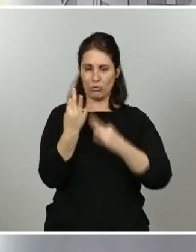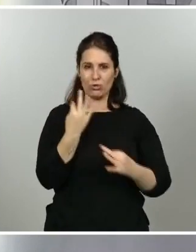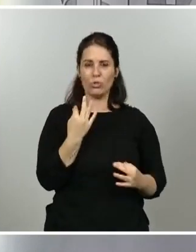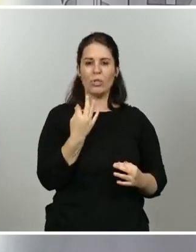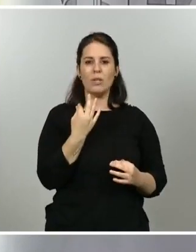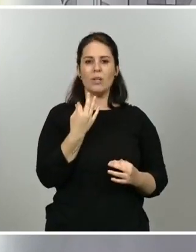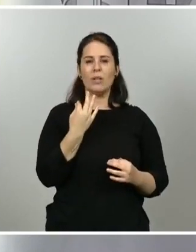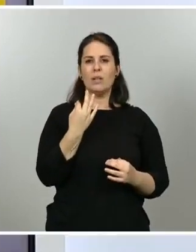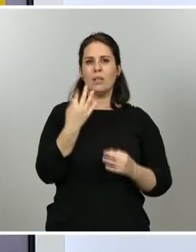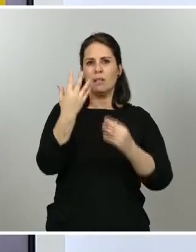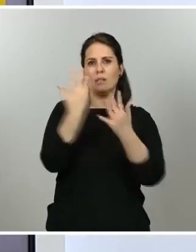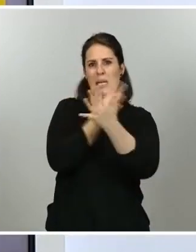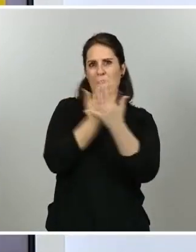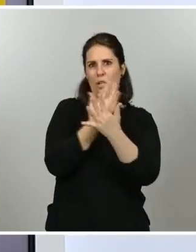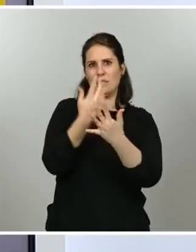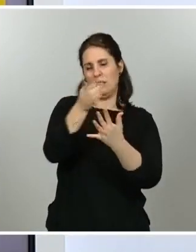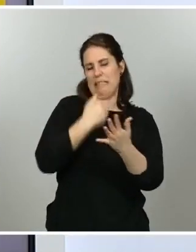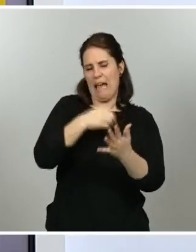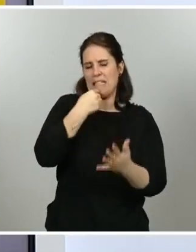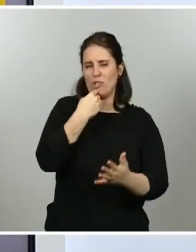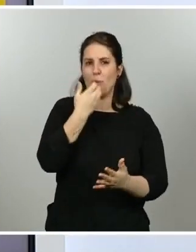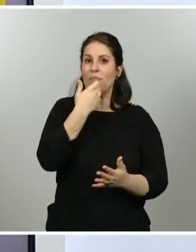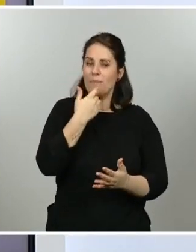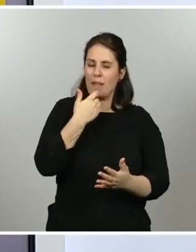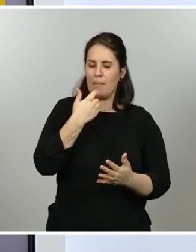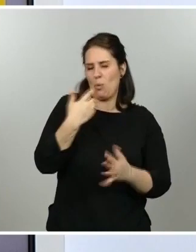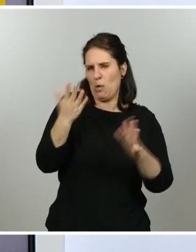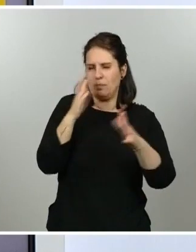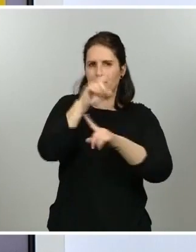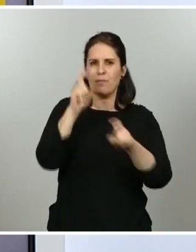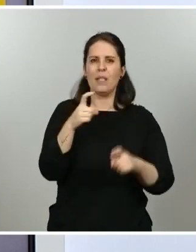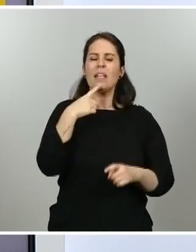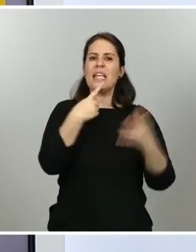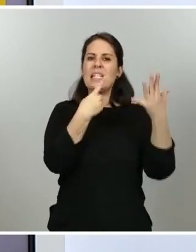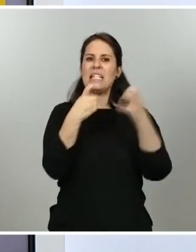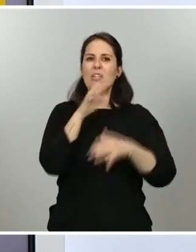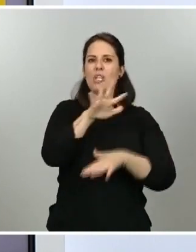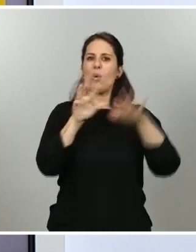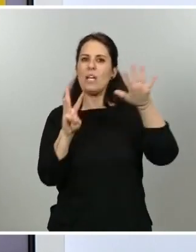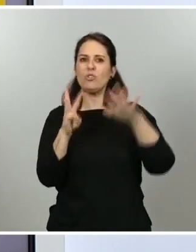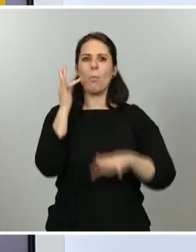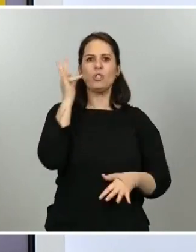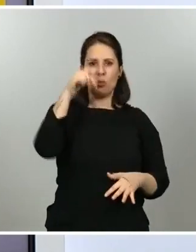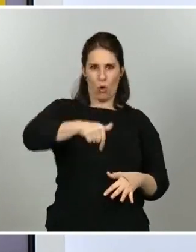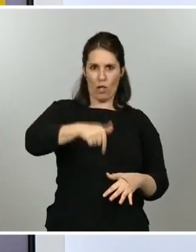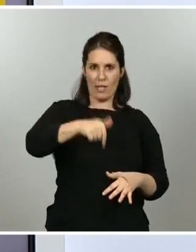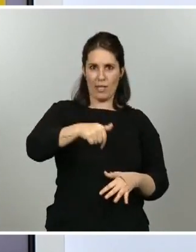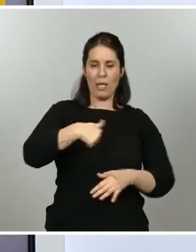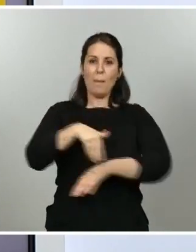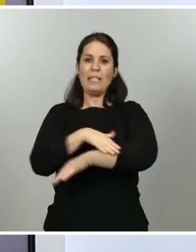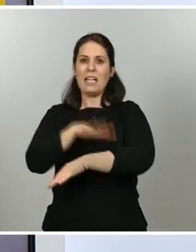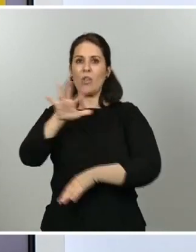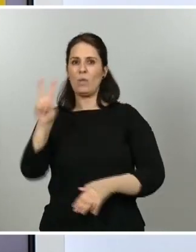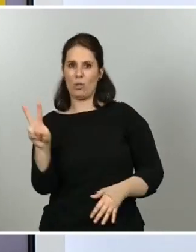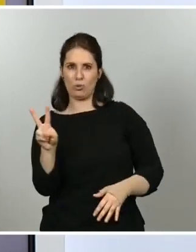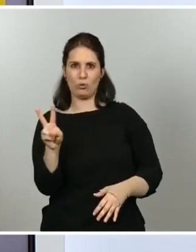explicaciones que ha ofrecido. Pero bueno, los datos que ofrece la comunidad son 658 positivos en el día, los del Ministerio son 52. El informe